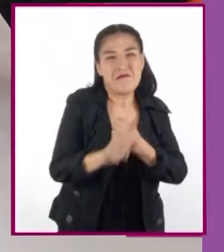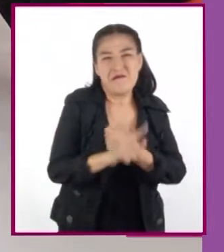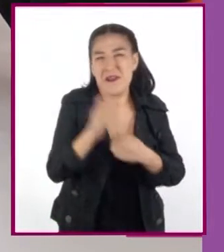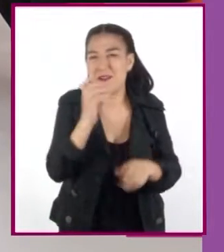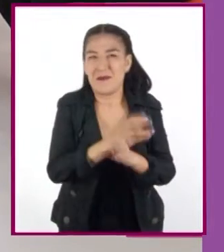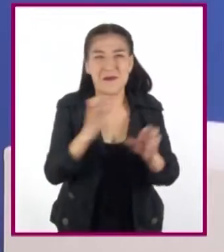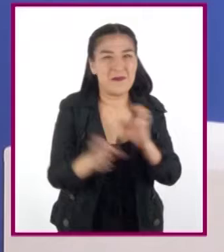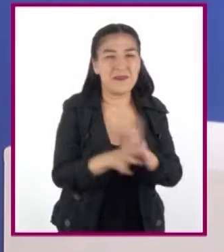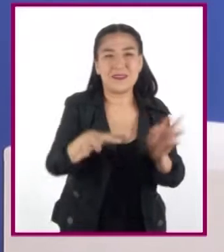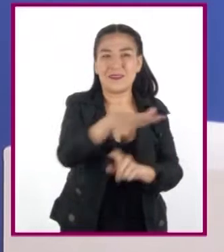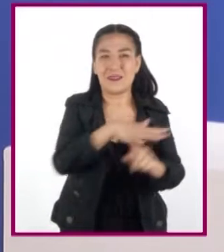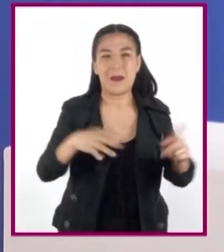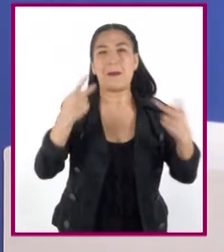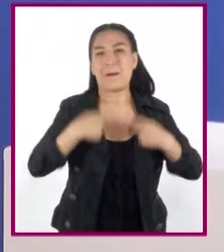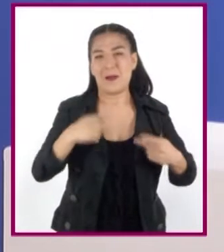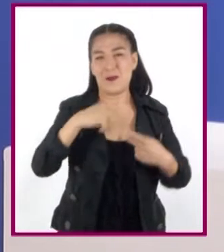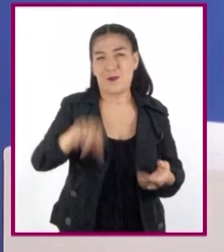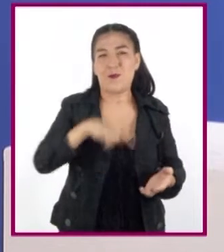o lugares.